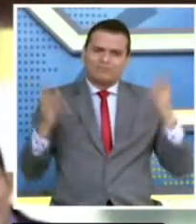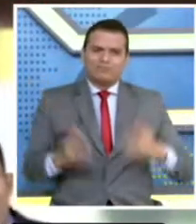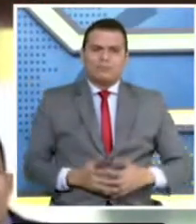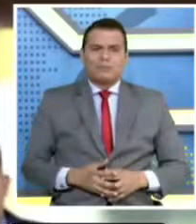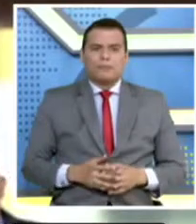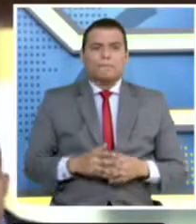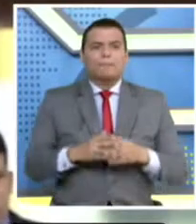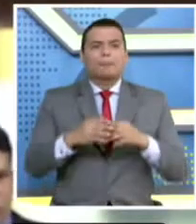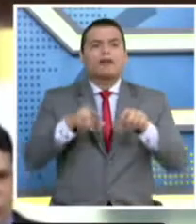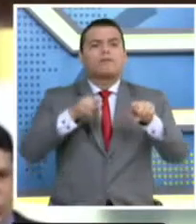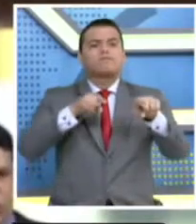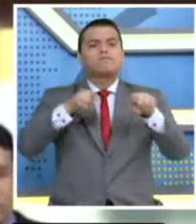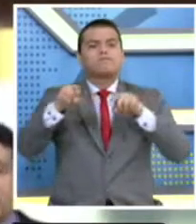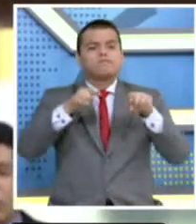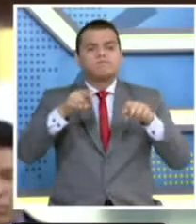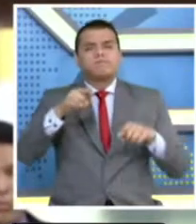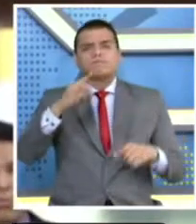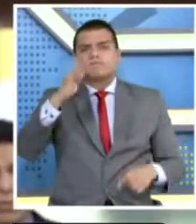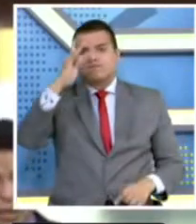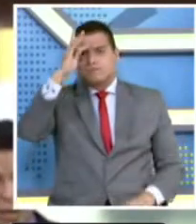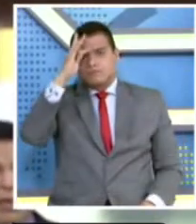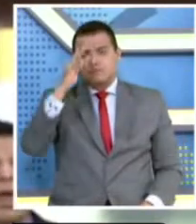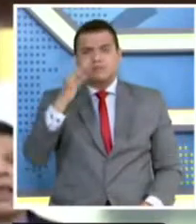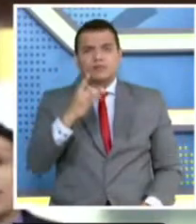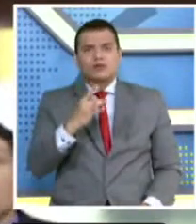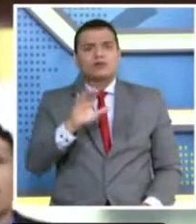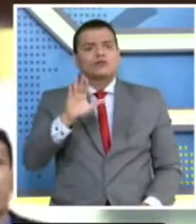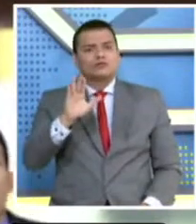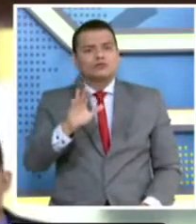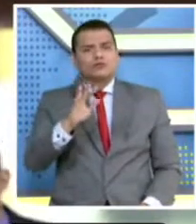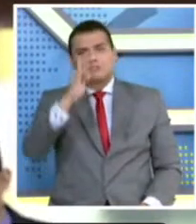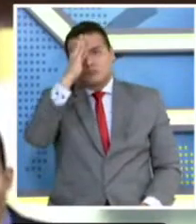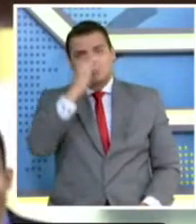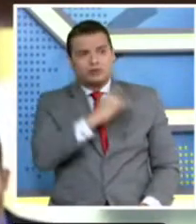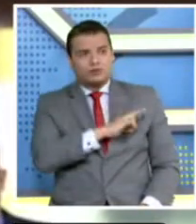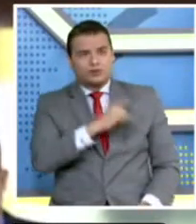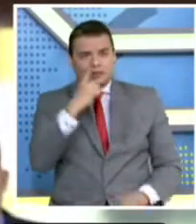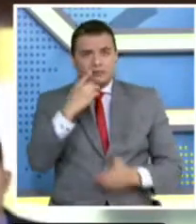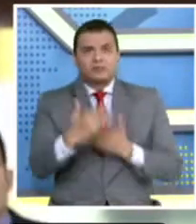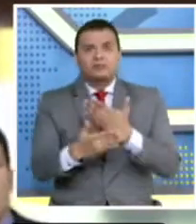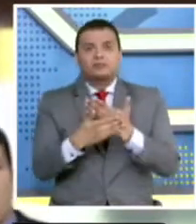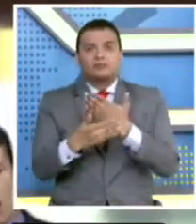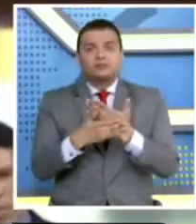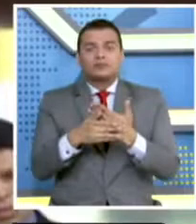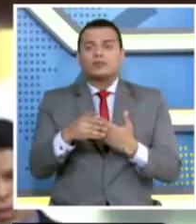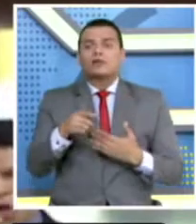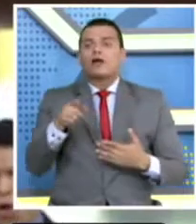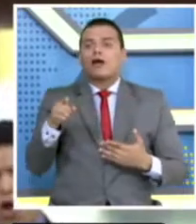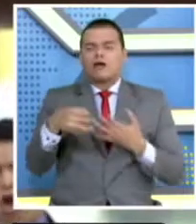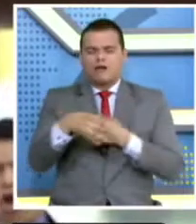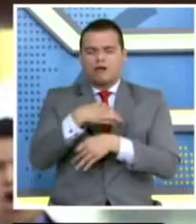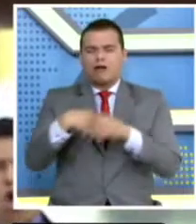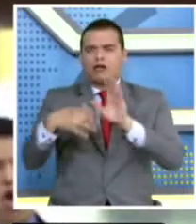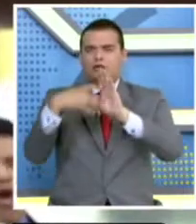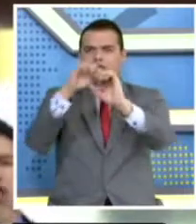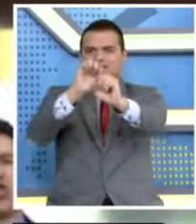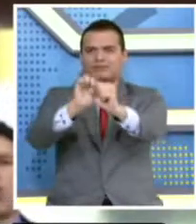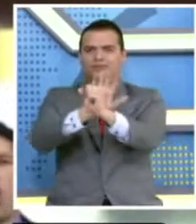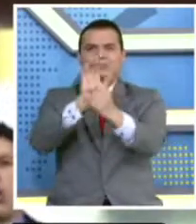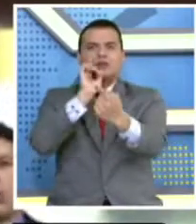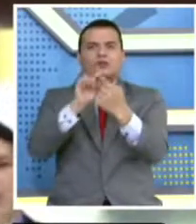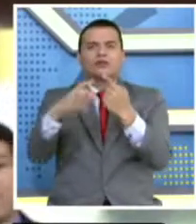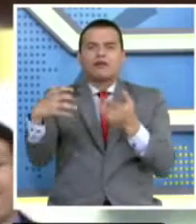clínicas de nosotros, incluido el Hospital Universitario, diciéndonos que estamos acomodando la causa de muerte a COVID para